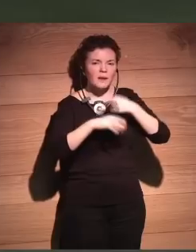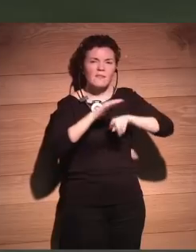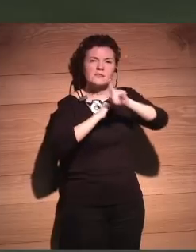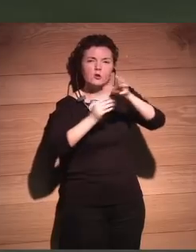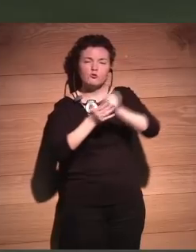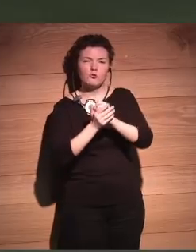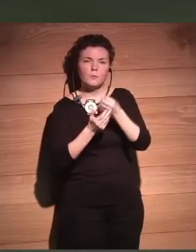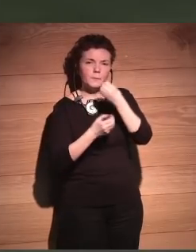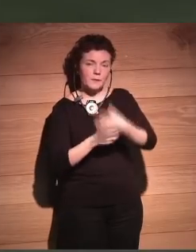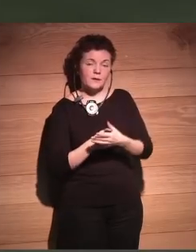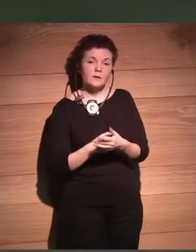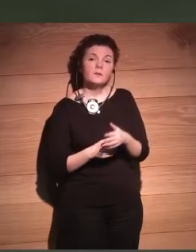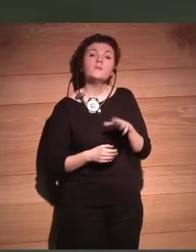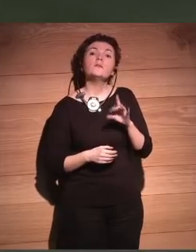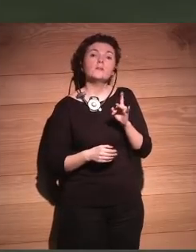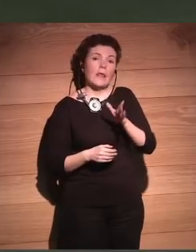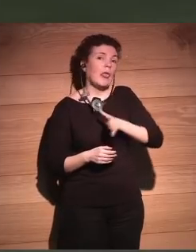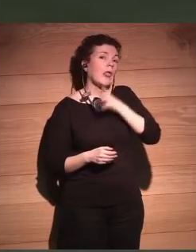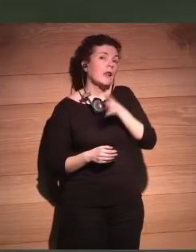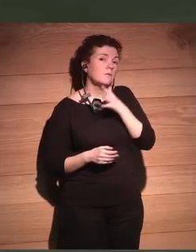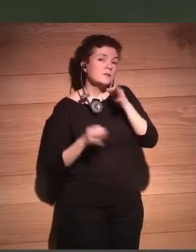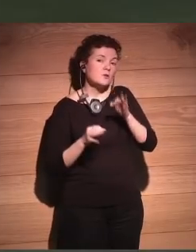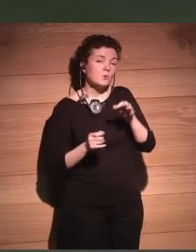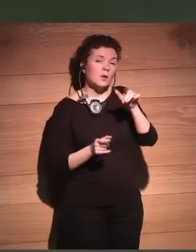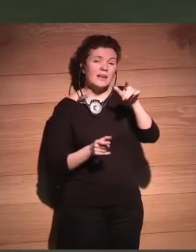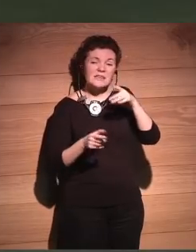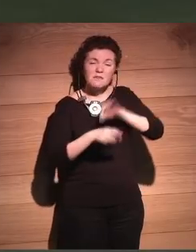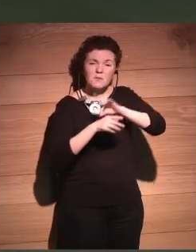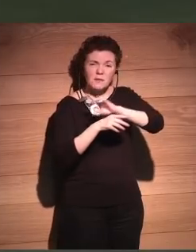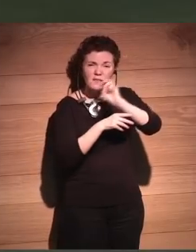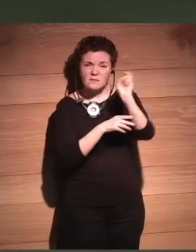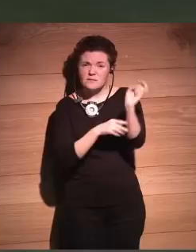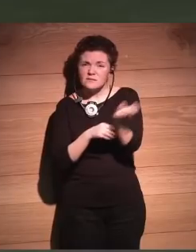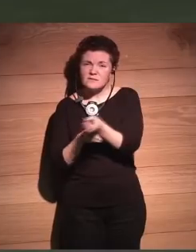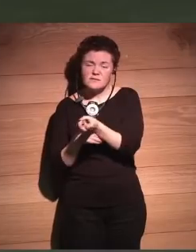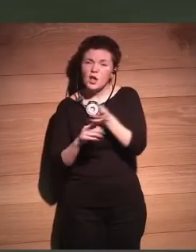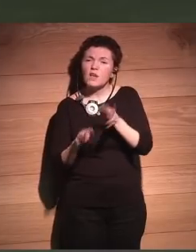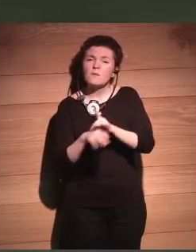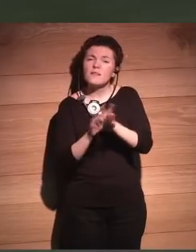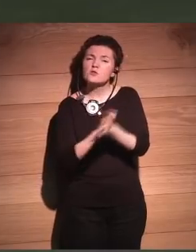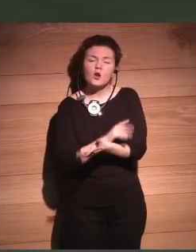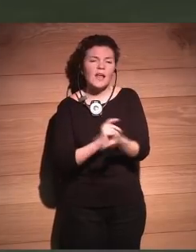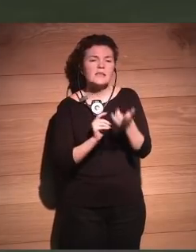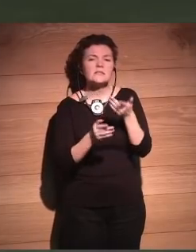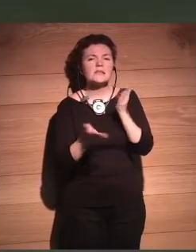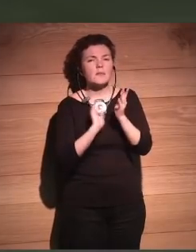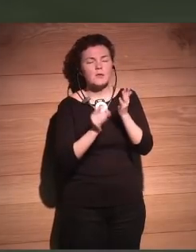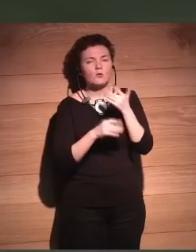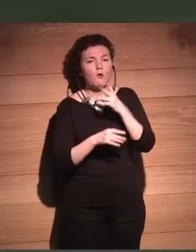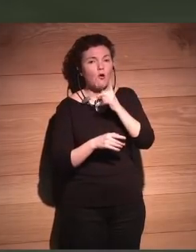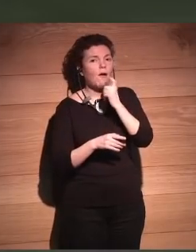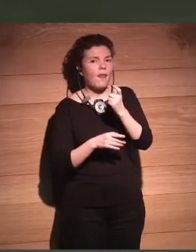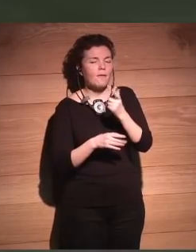estos elementos. Y sí, sería extraordinario poder tratar todas estas enfermedades crónicas. Creo que